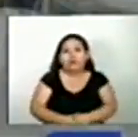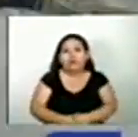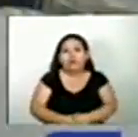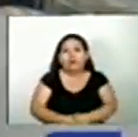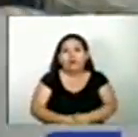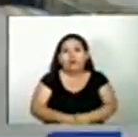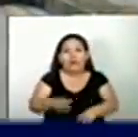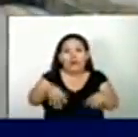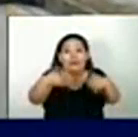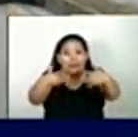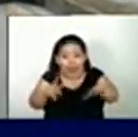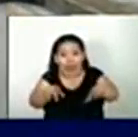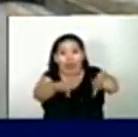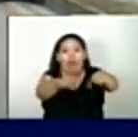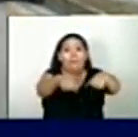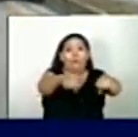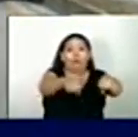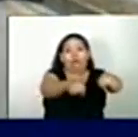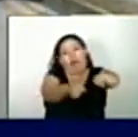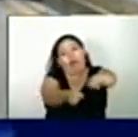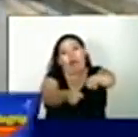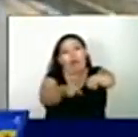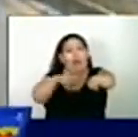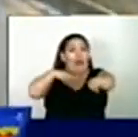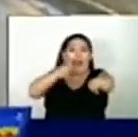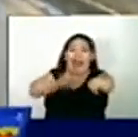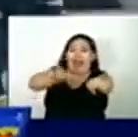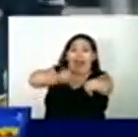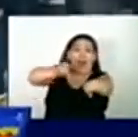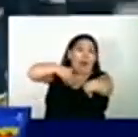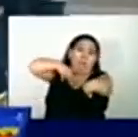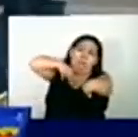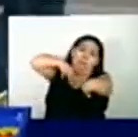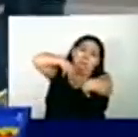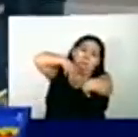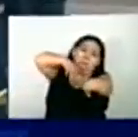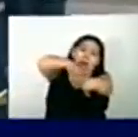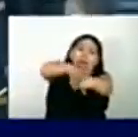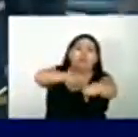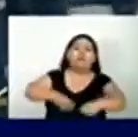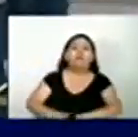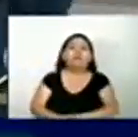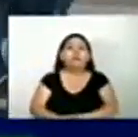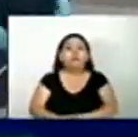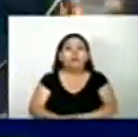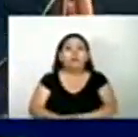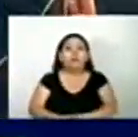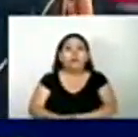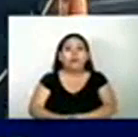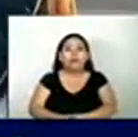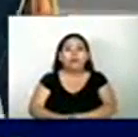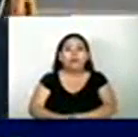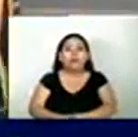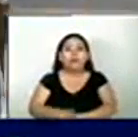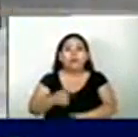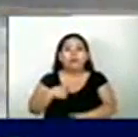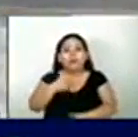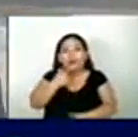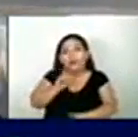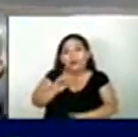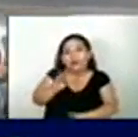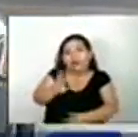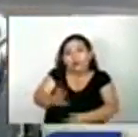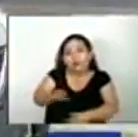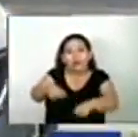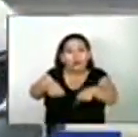Cuando estaba en el suelo la moto. Ya no se va a detener, si una primera curva lo encontró. Venían como custodiando, dice,